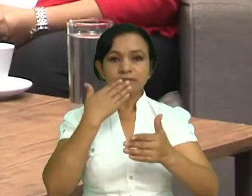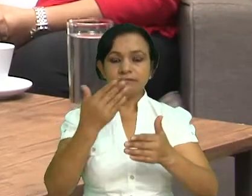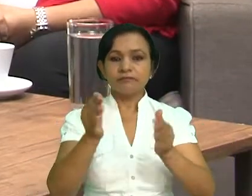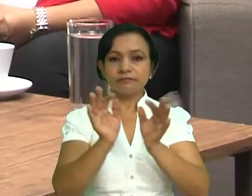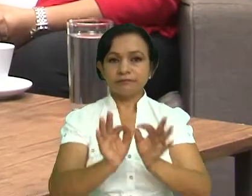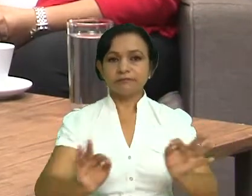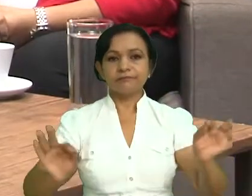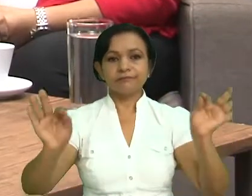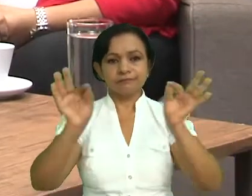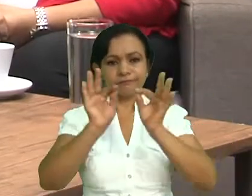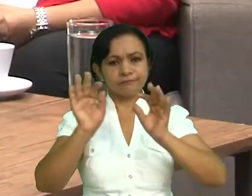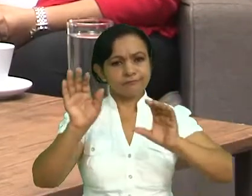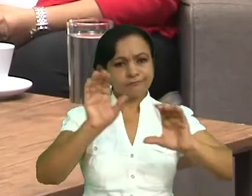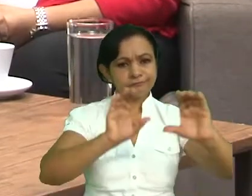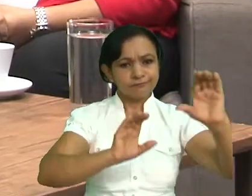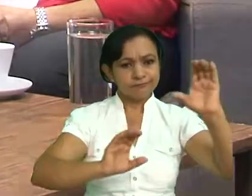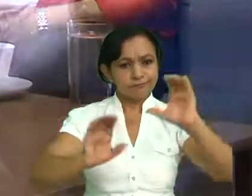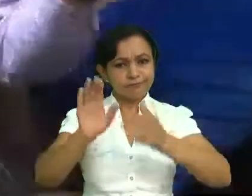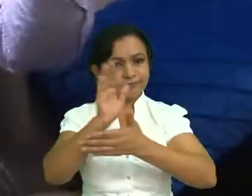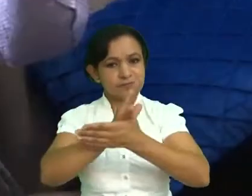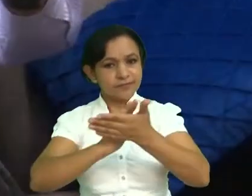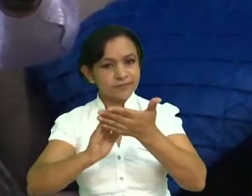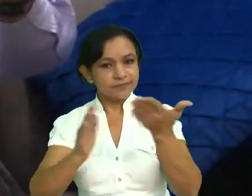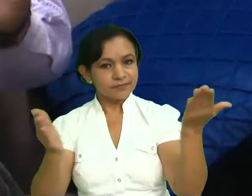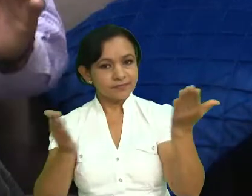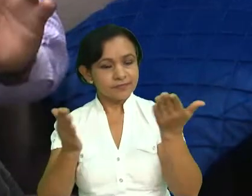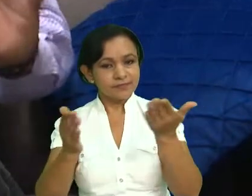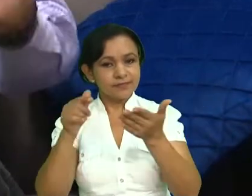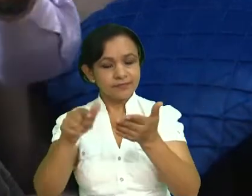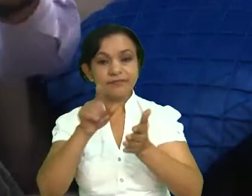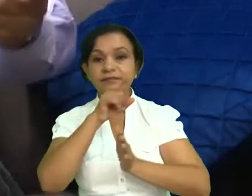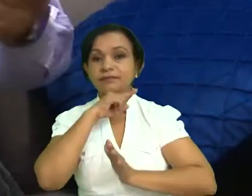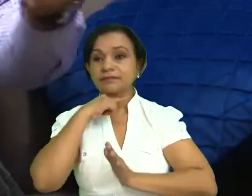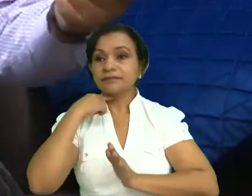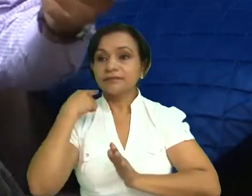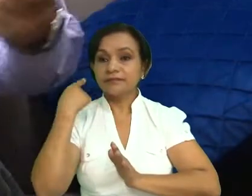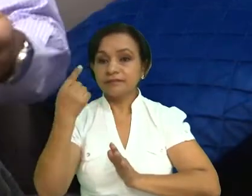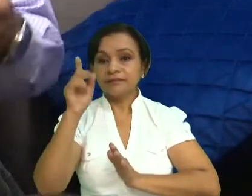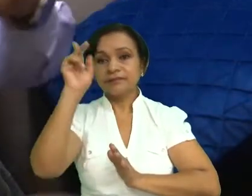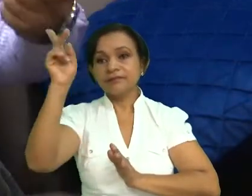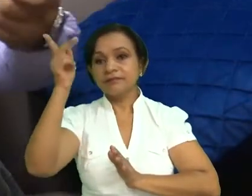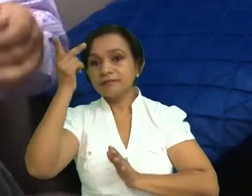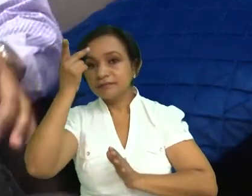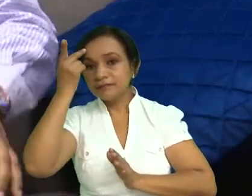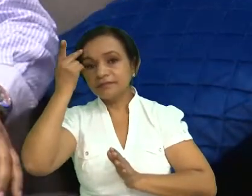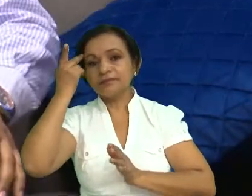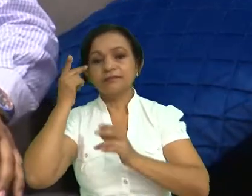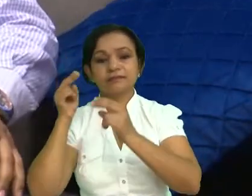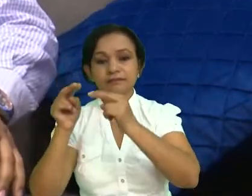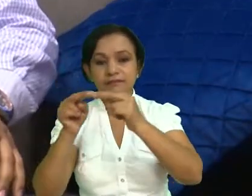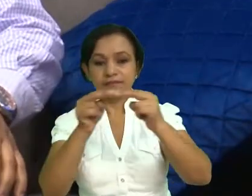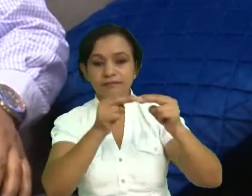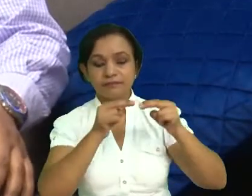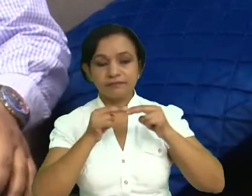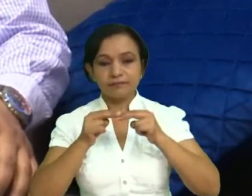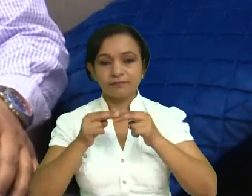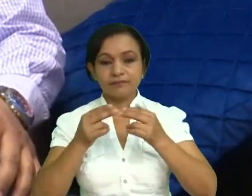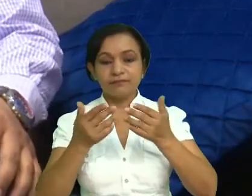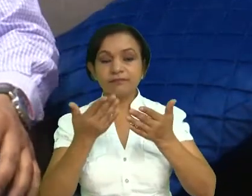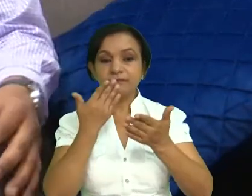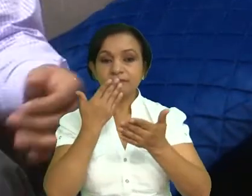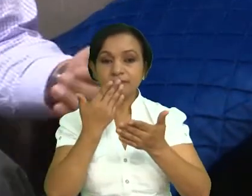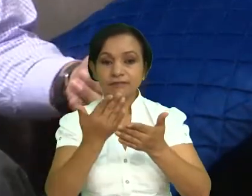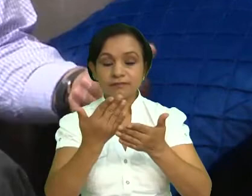bastante científica en algunos momentos, pero también dentro de la realidad y la política articulada con y buscando el bienestar de las